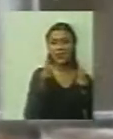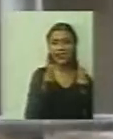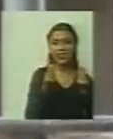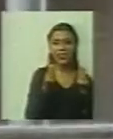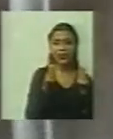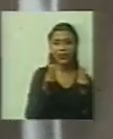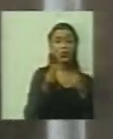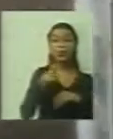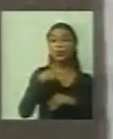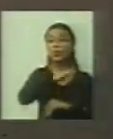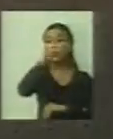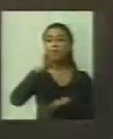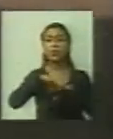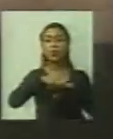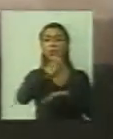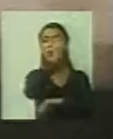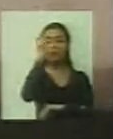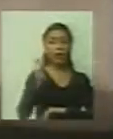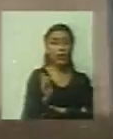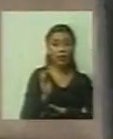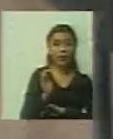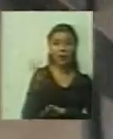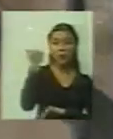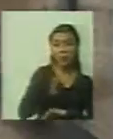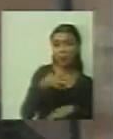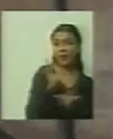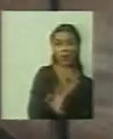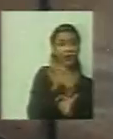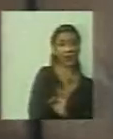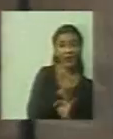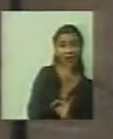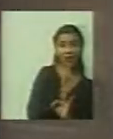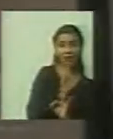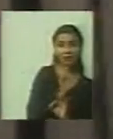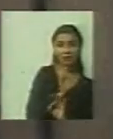haciendo, los encargados. ¿Hubo una respuesta? Nada, por eso sigue húmedo.